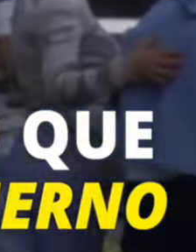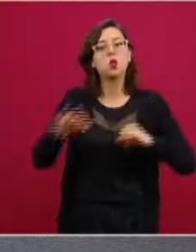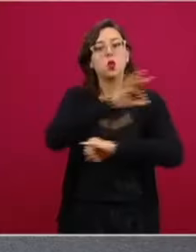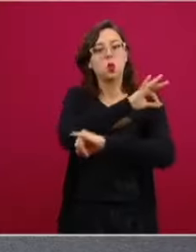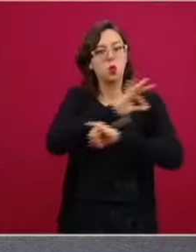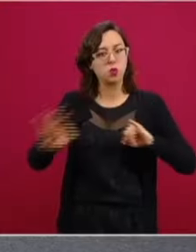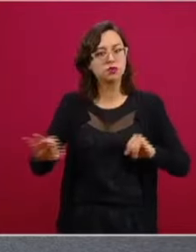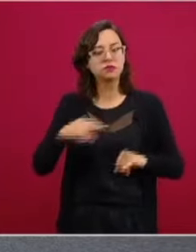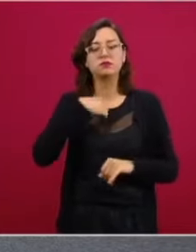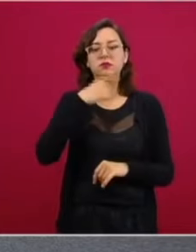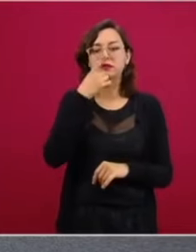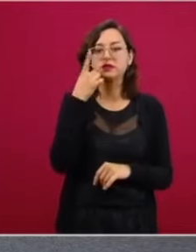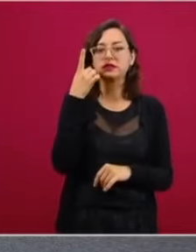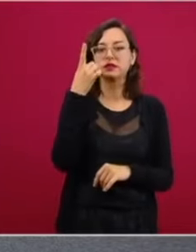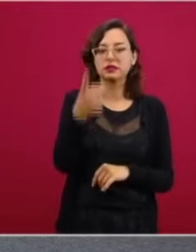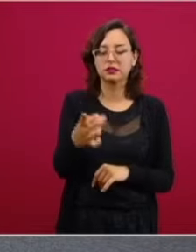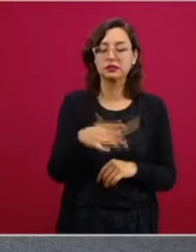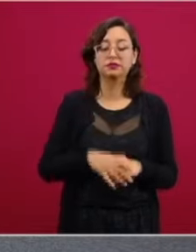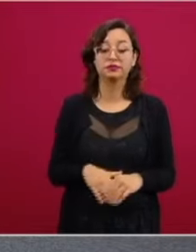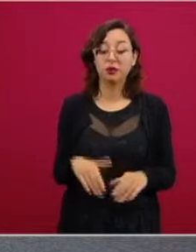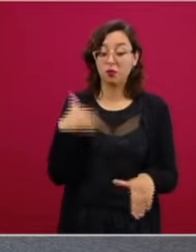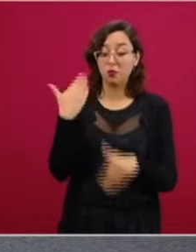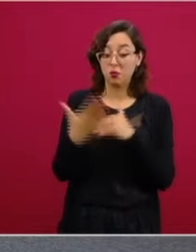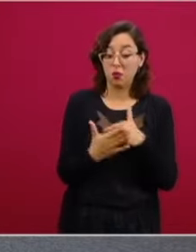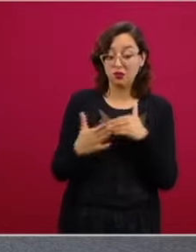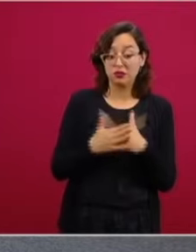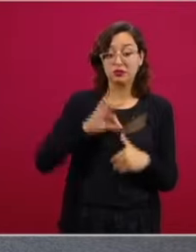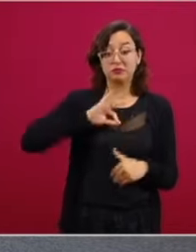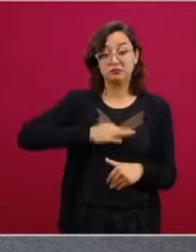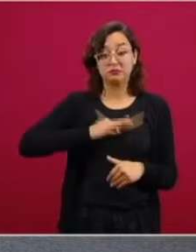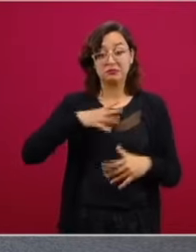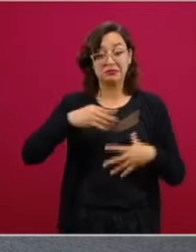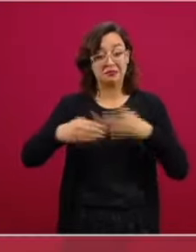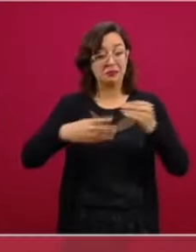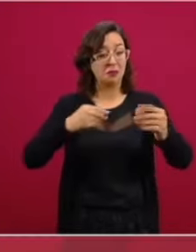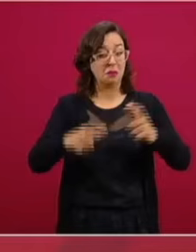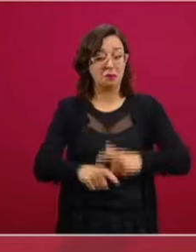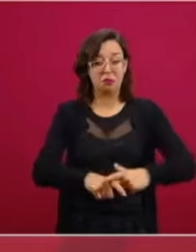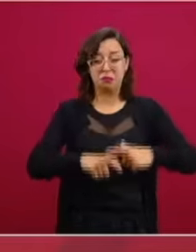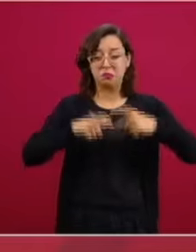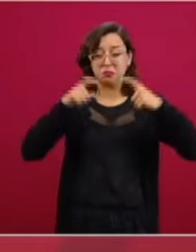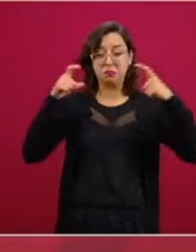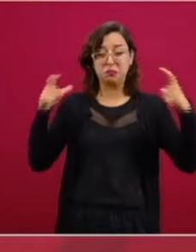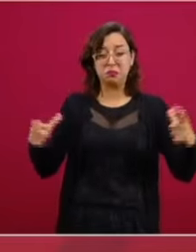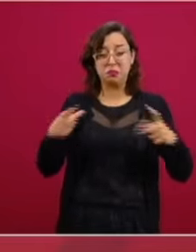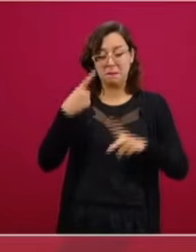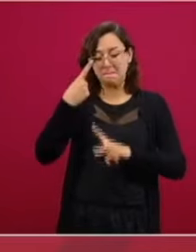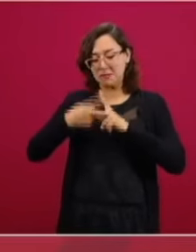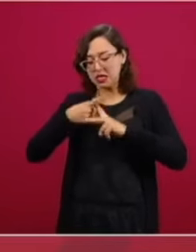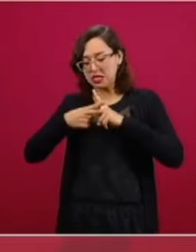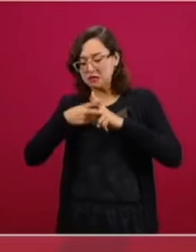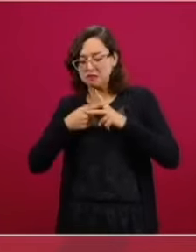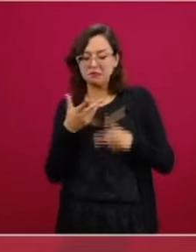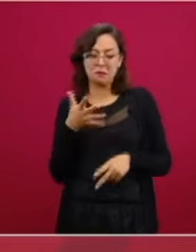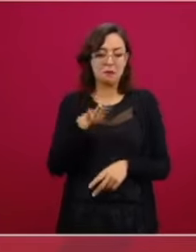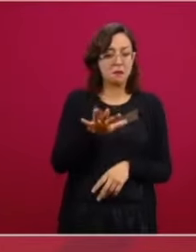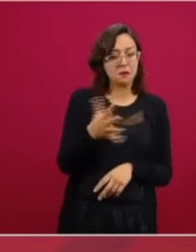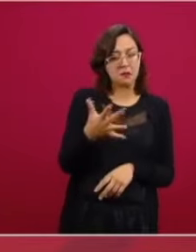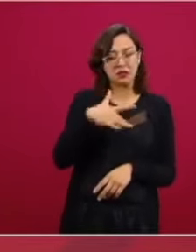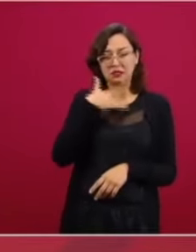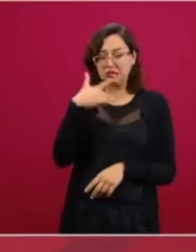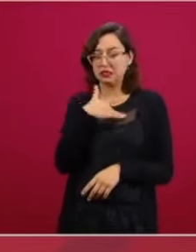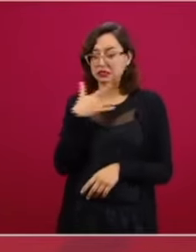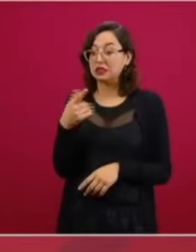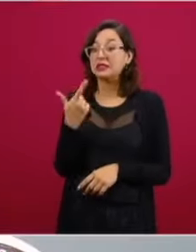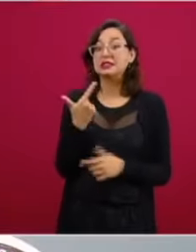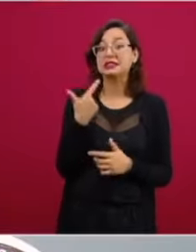el acné de la epidemia se ha proyectado se ha hecho una predicción matemática de consenso